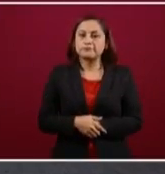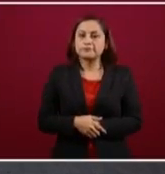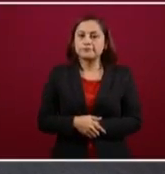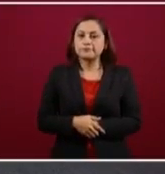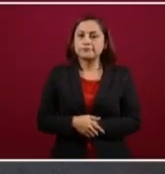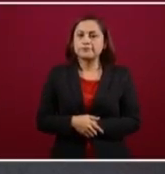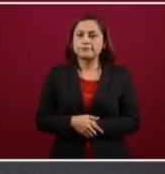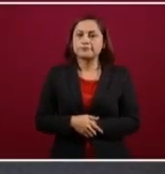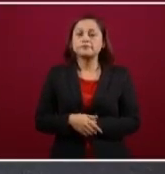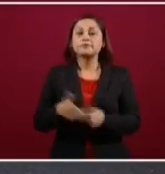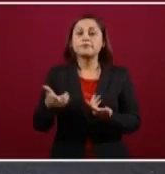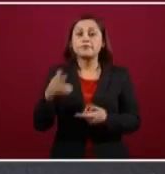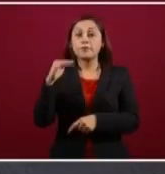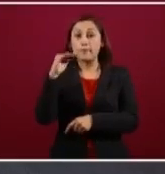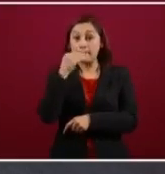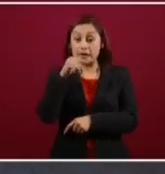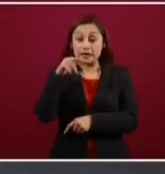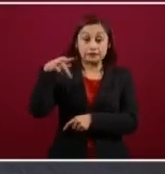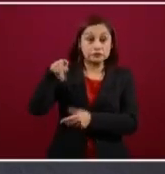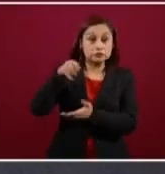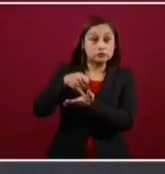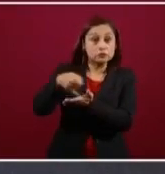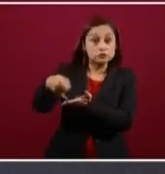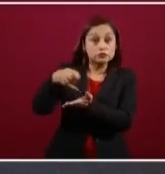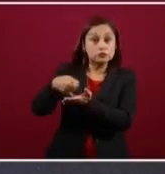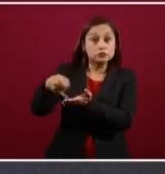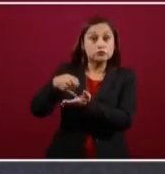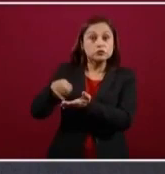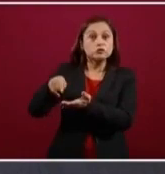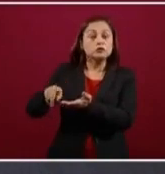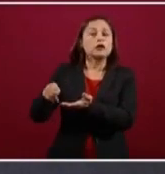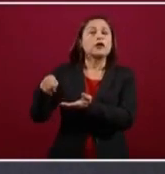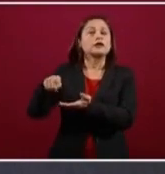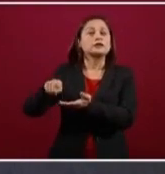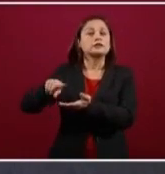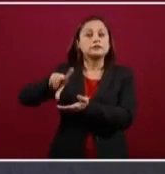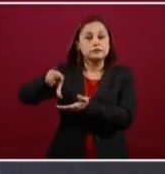y el maíz que siembran, si lo vendieran